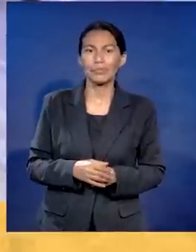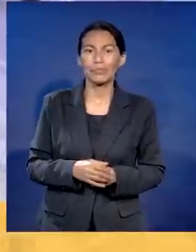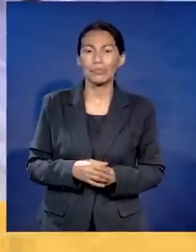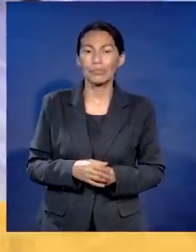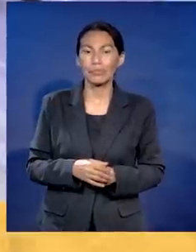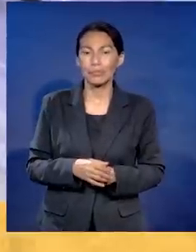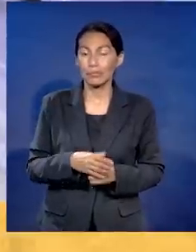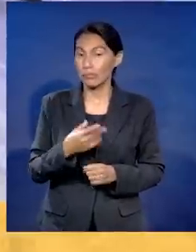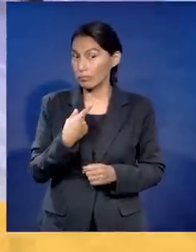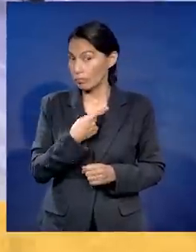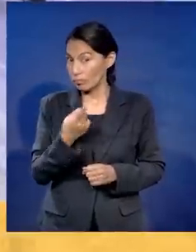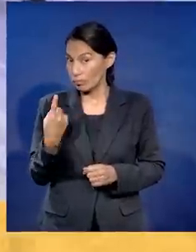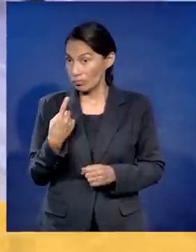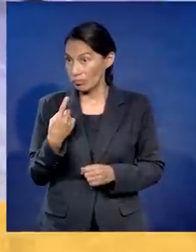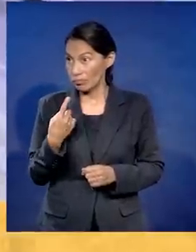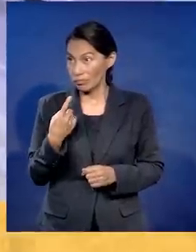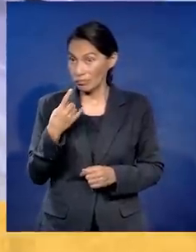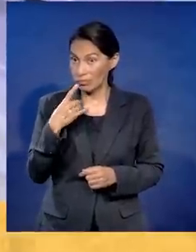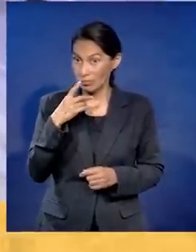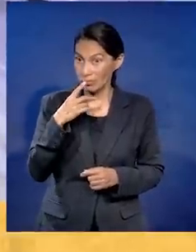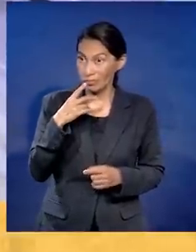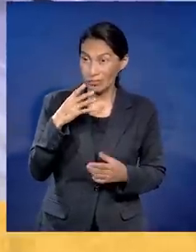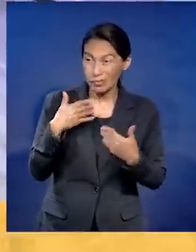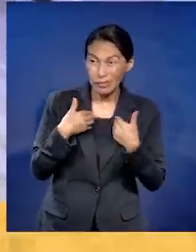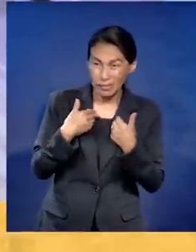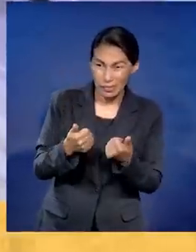aquí. Si no es visto así,